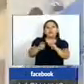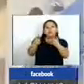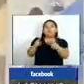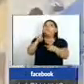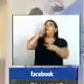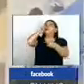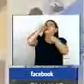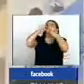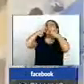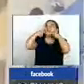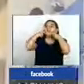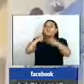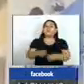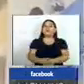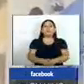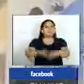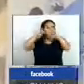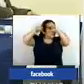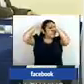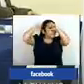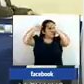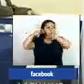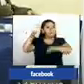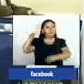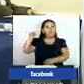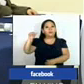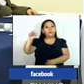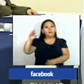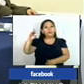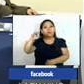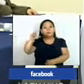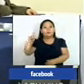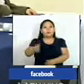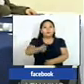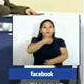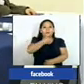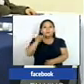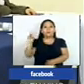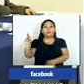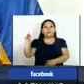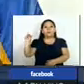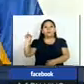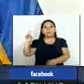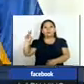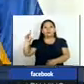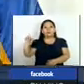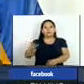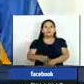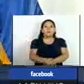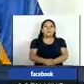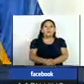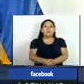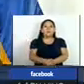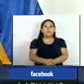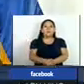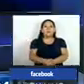pruebas realizadas. Con imágenes de Marcela Rivera, Carla Gómez, Noticiero Hechos.